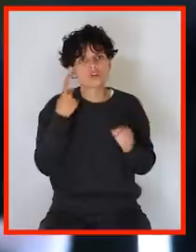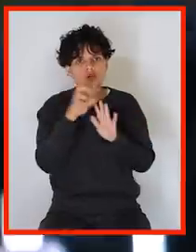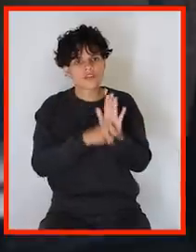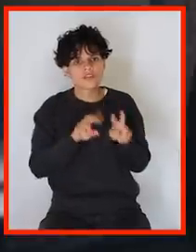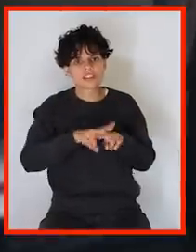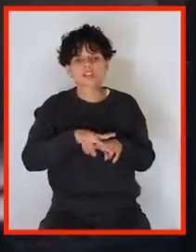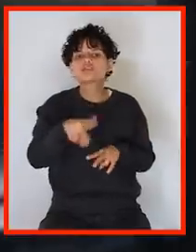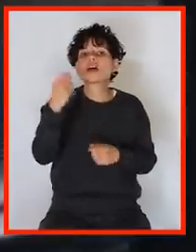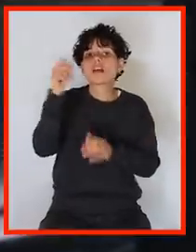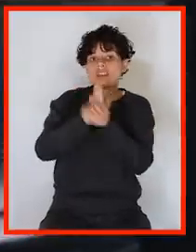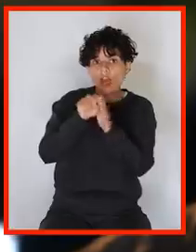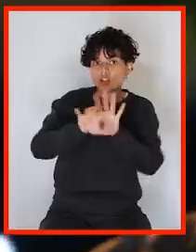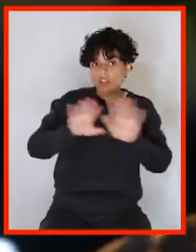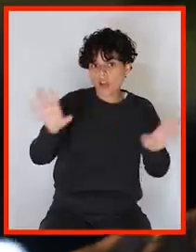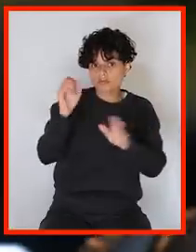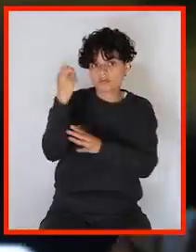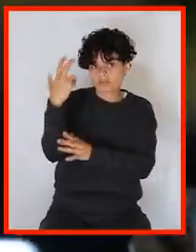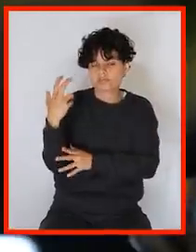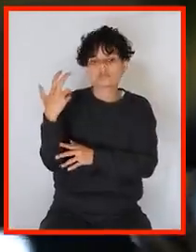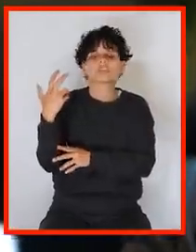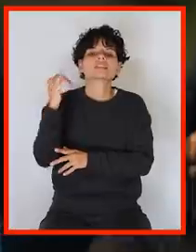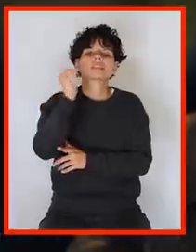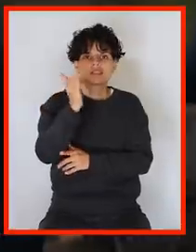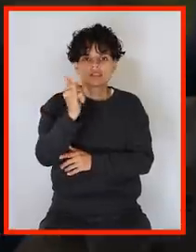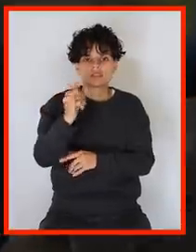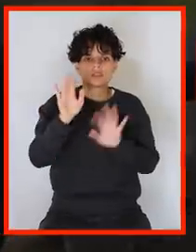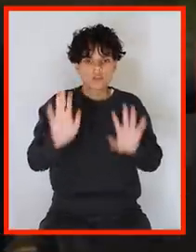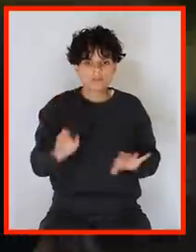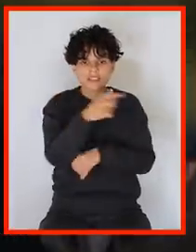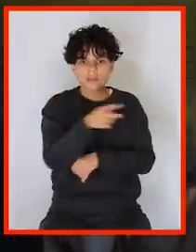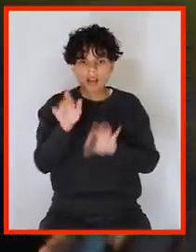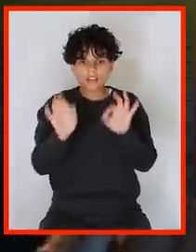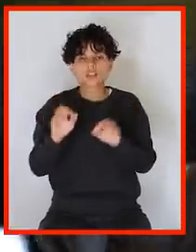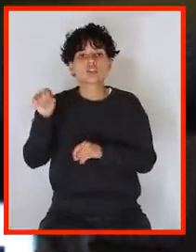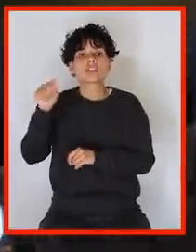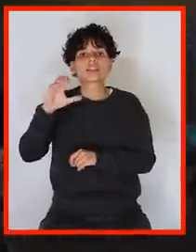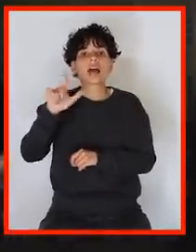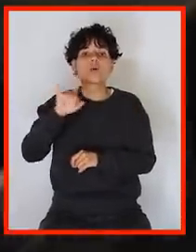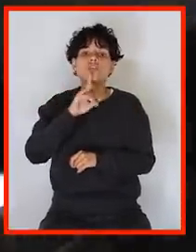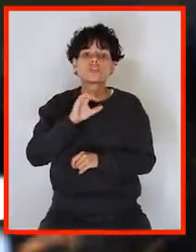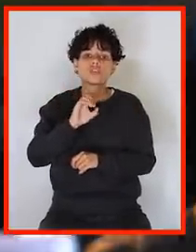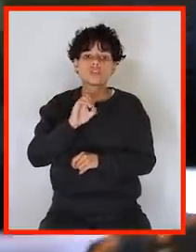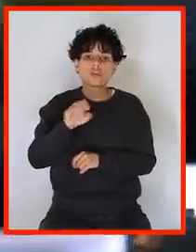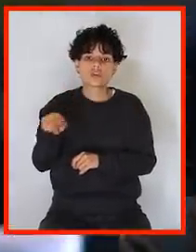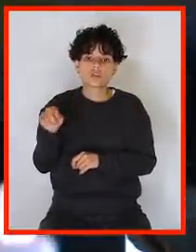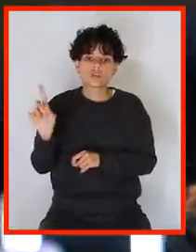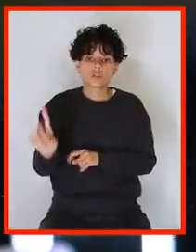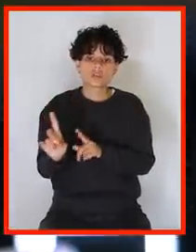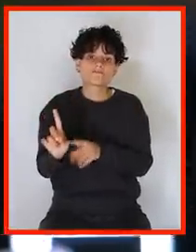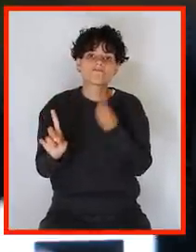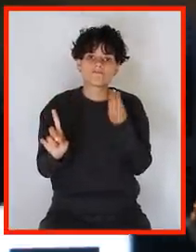siguiente proyecto. ¿Y cuándo grabaste ese video? Yo era la semana exacta donde íbamos a grabar el video con el Claudio. El Claudio, en el